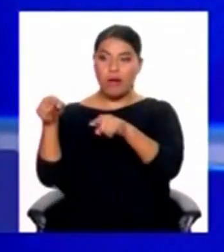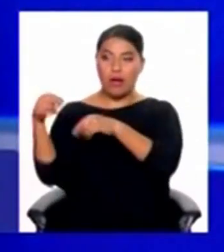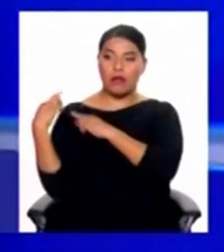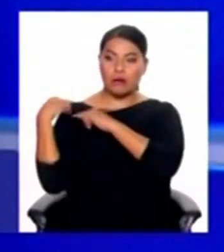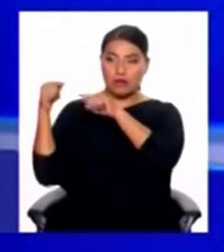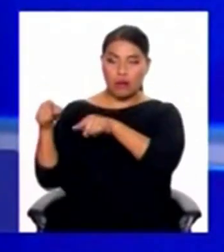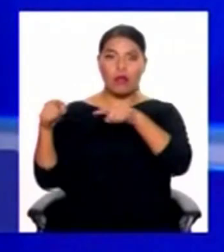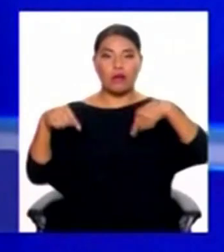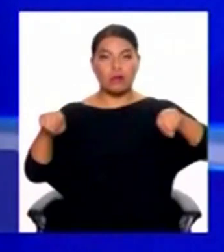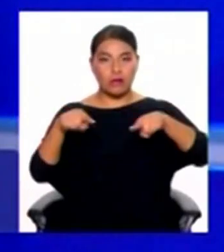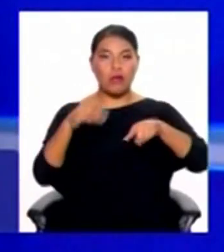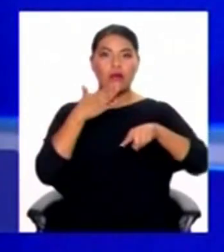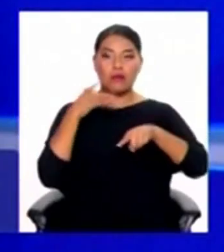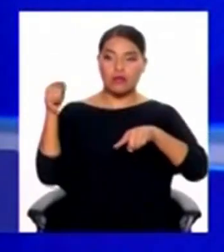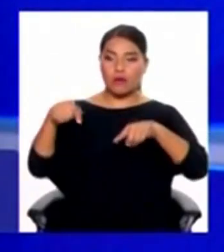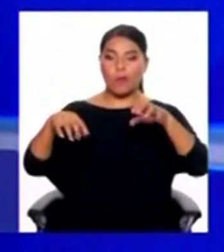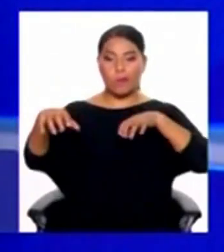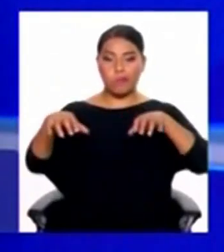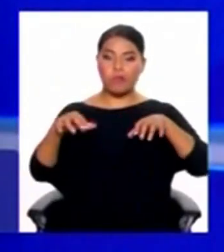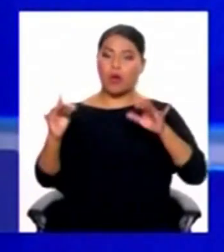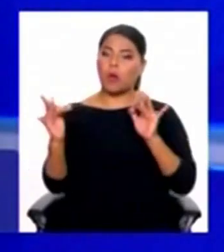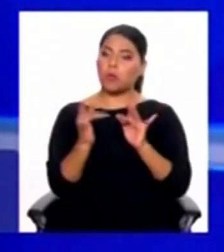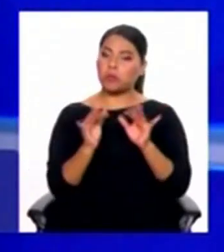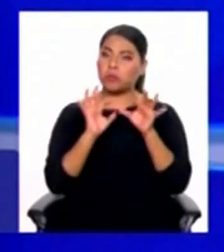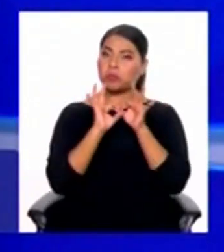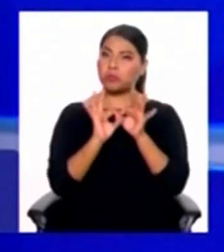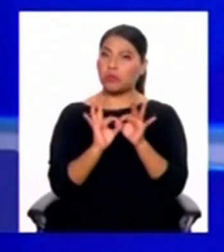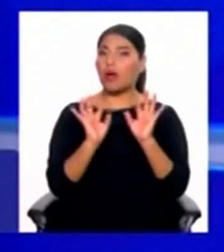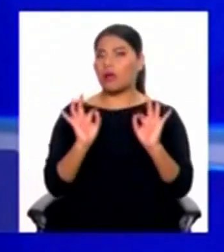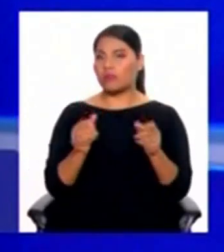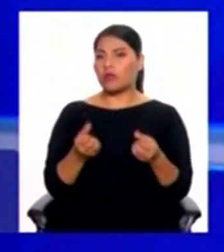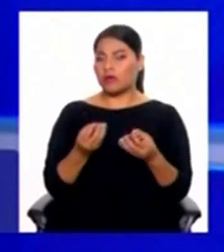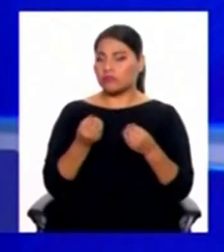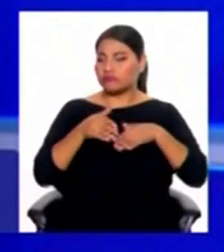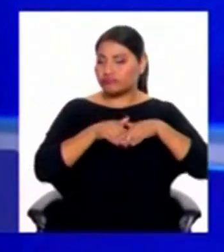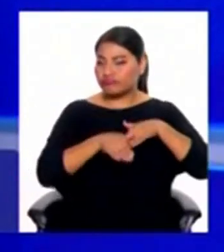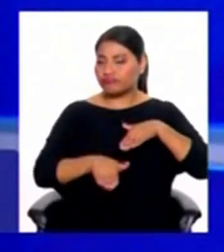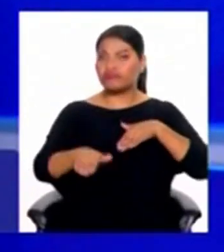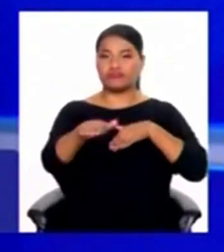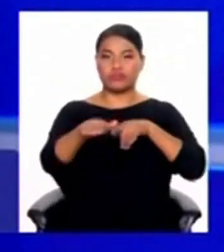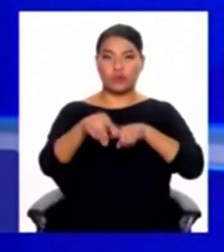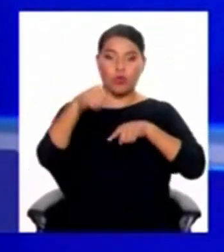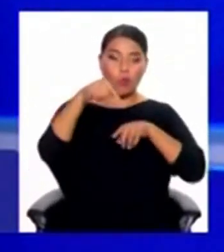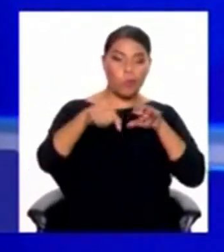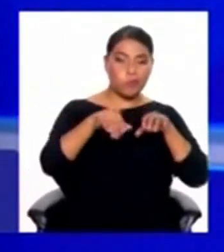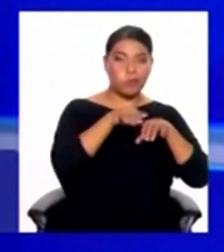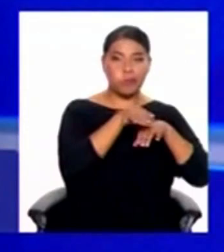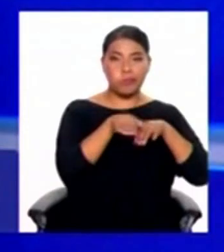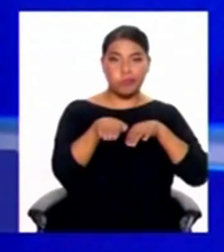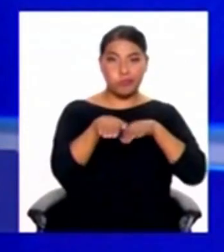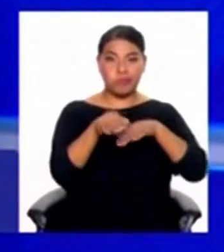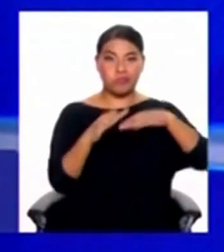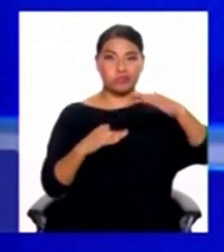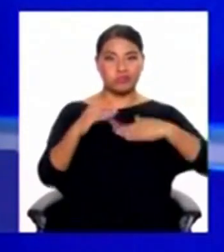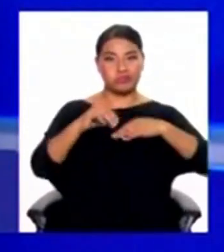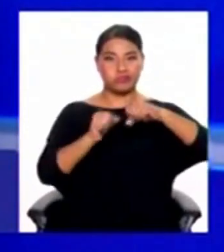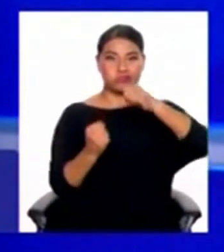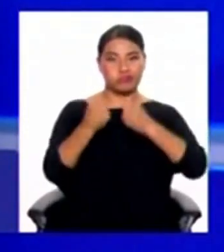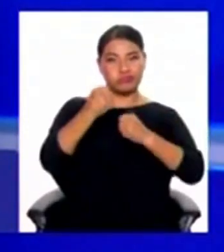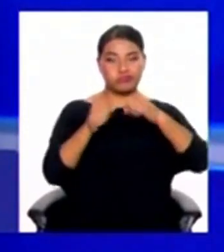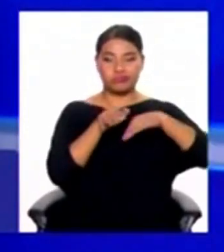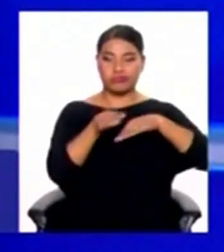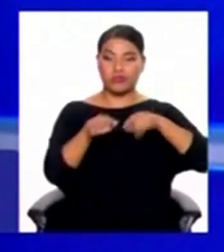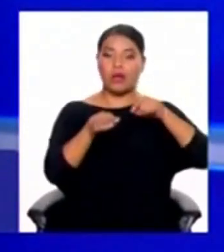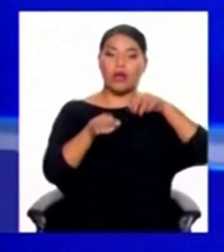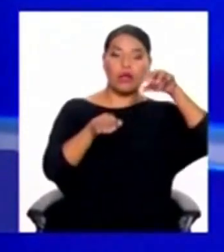actores y qué sectores va a activar y cómo va a aportar al desarrollo integral de la región, por ejemplo? Si la miro solamente desde el transporte, quizás